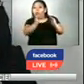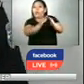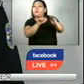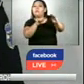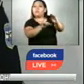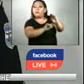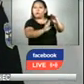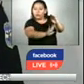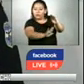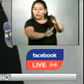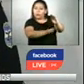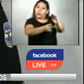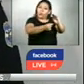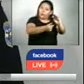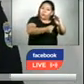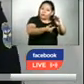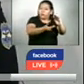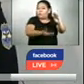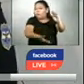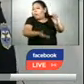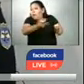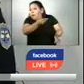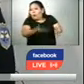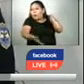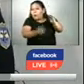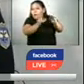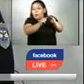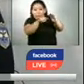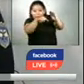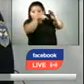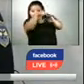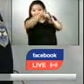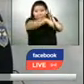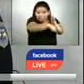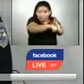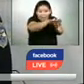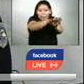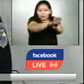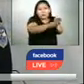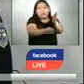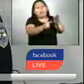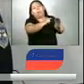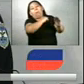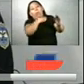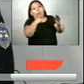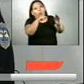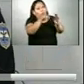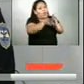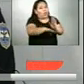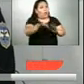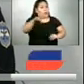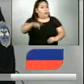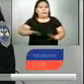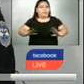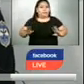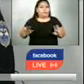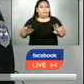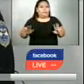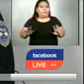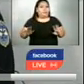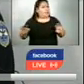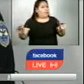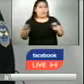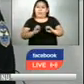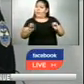él podrían haber alguna persona que haya sido asesinada, pero en estos momentos no